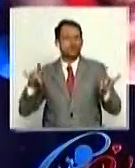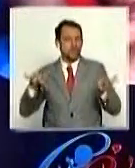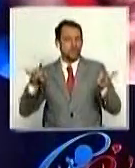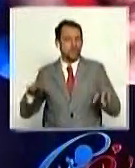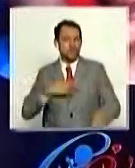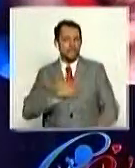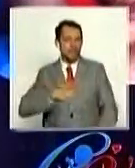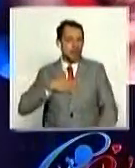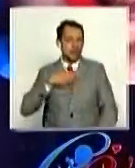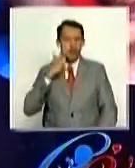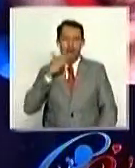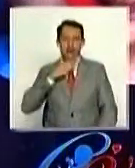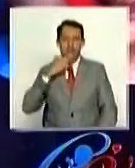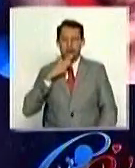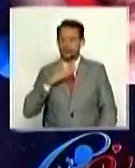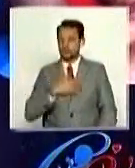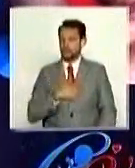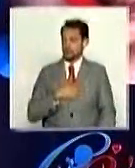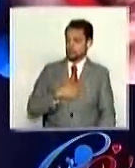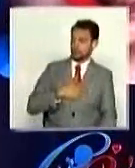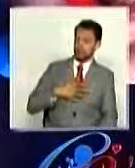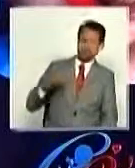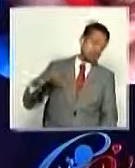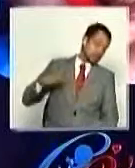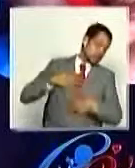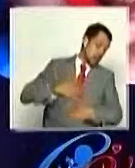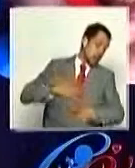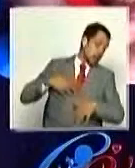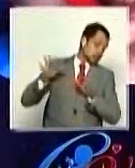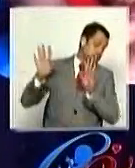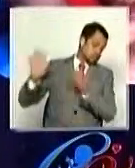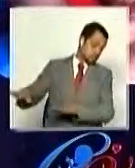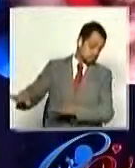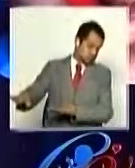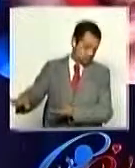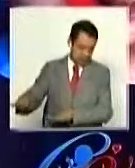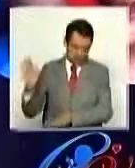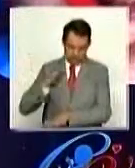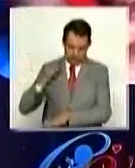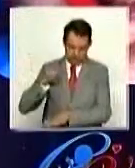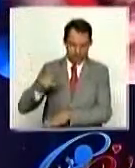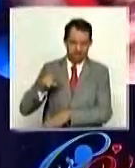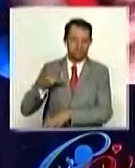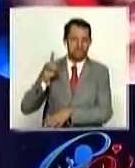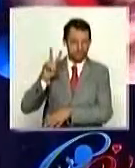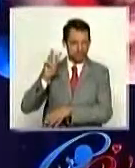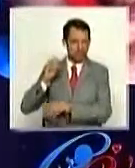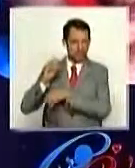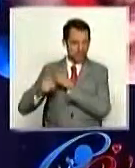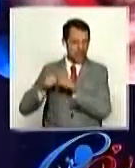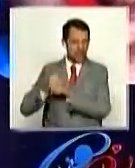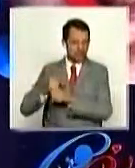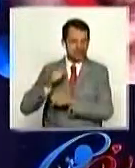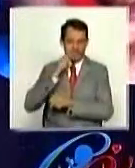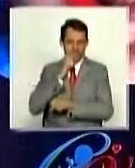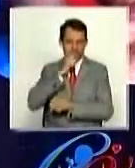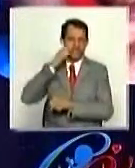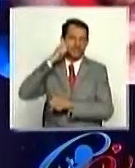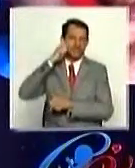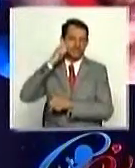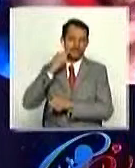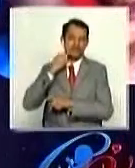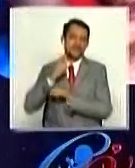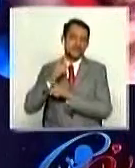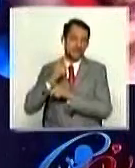muy fuerte porque tenía además un aparato que llevaba como unos 18 o 20 años en boca y tenía un problema